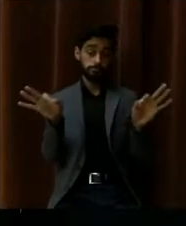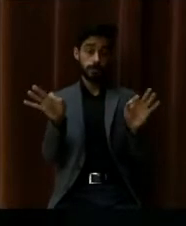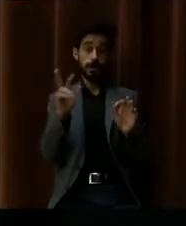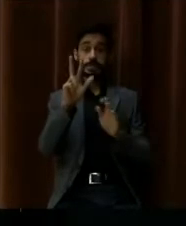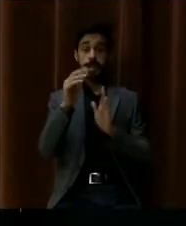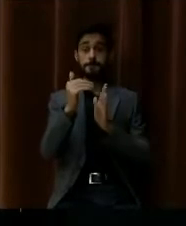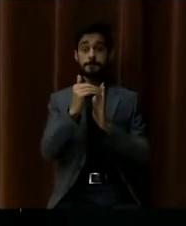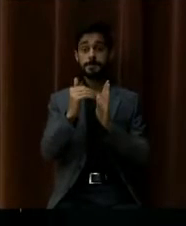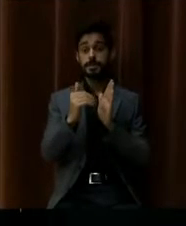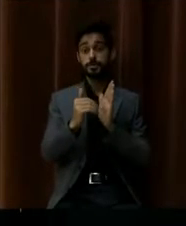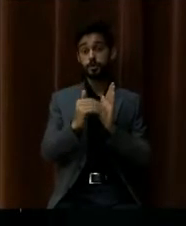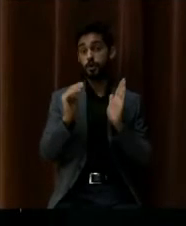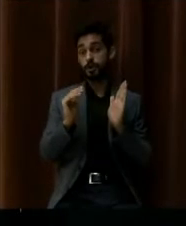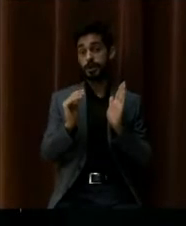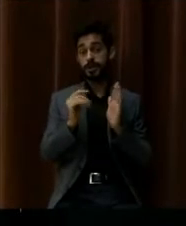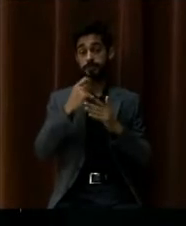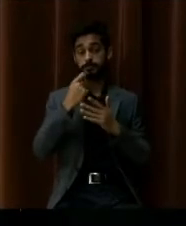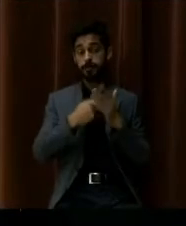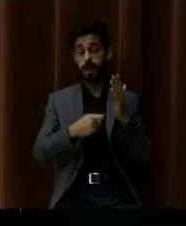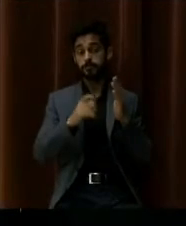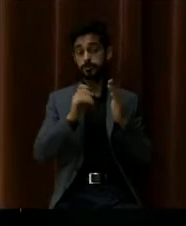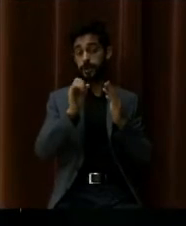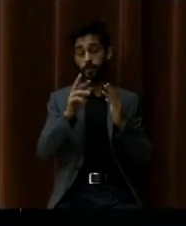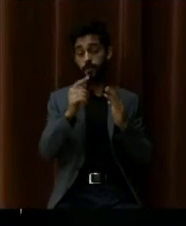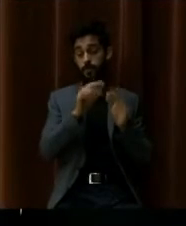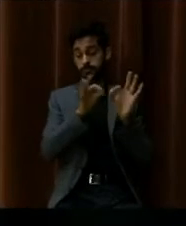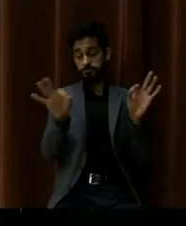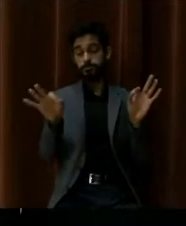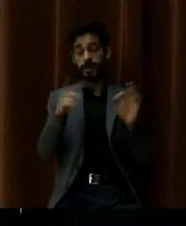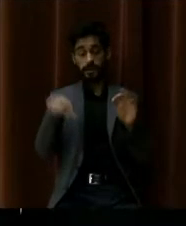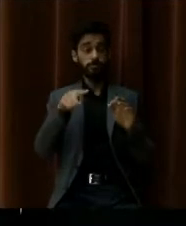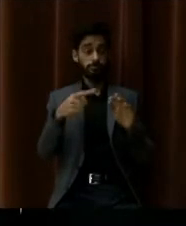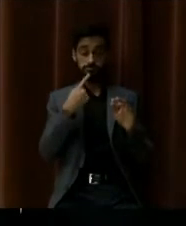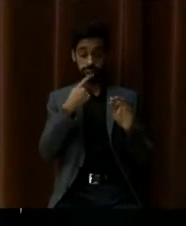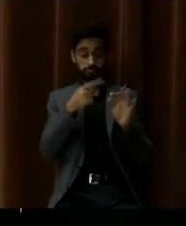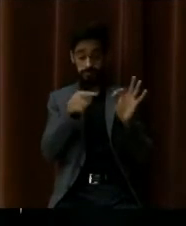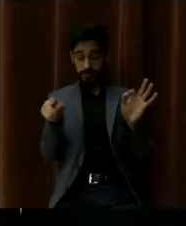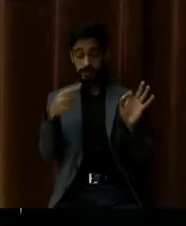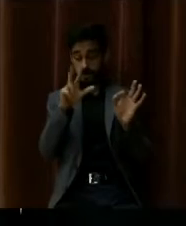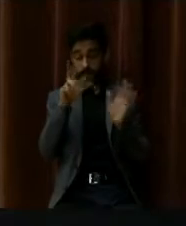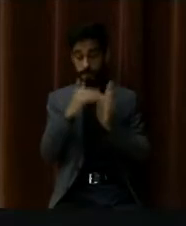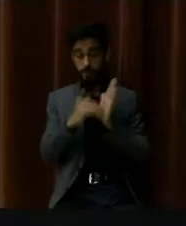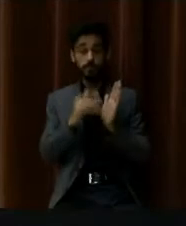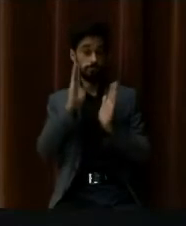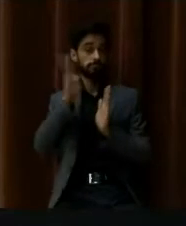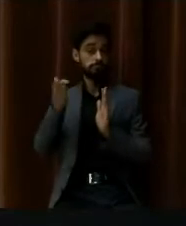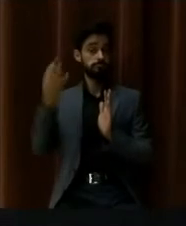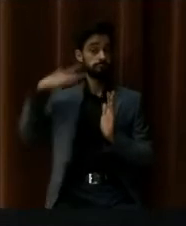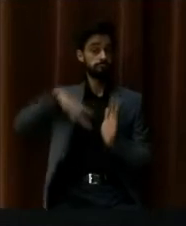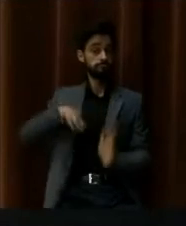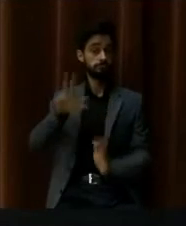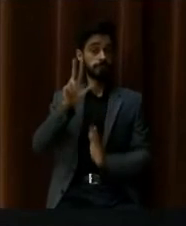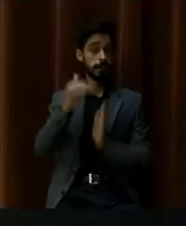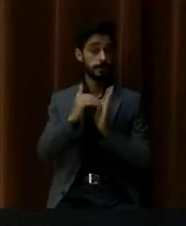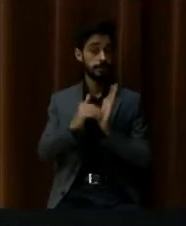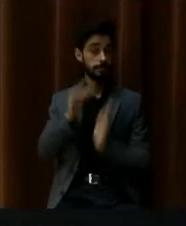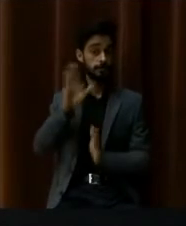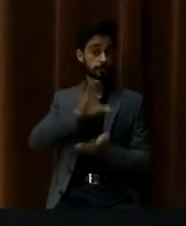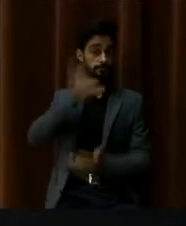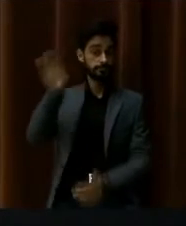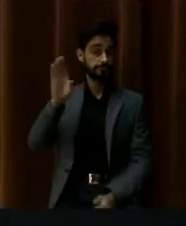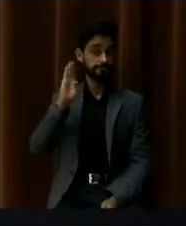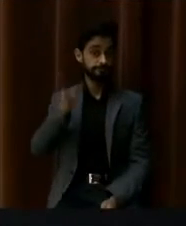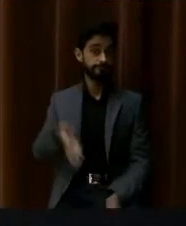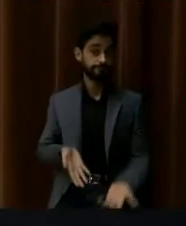lo menos que se hagan son tres millones bien y volviendo a la pregunta anterior cuando